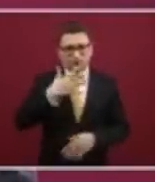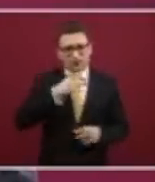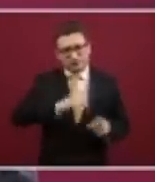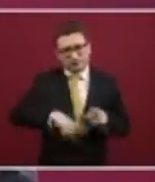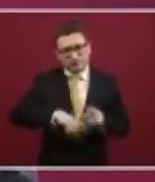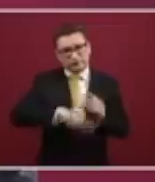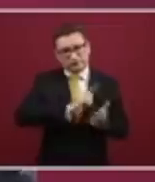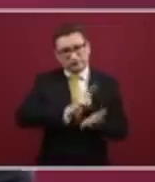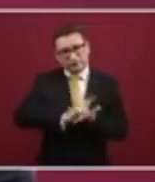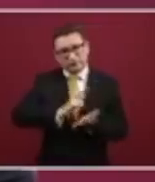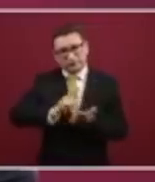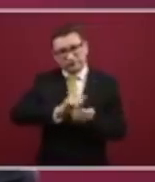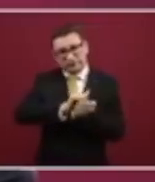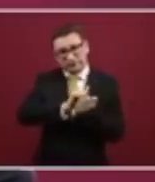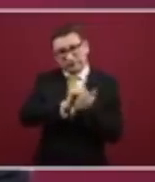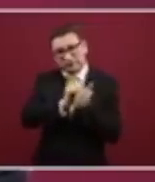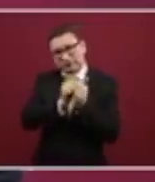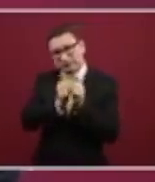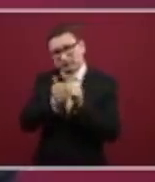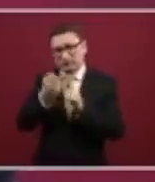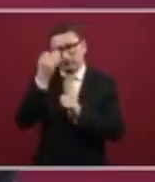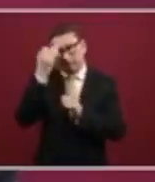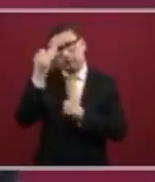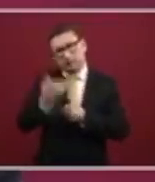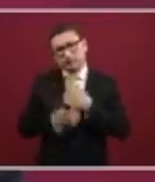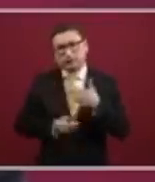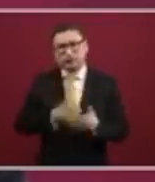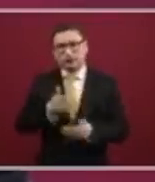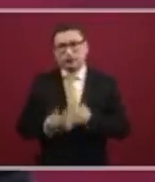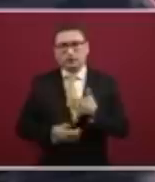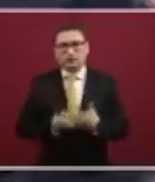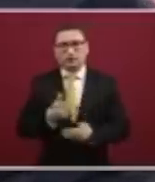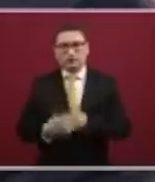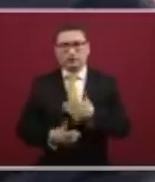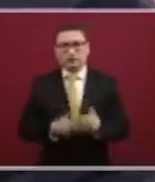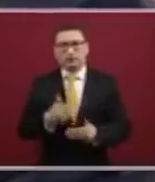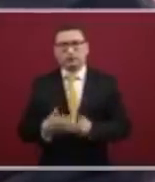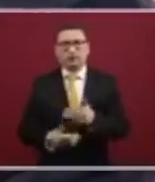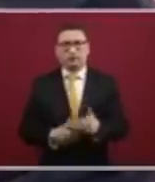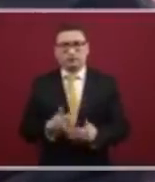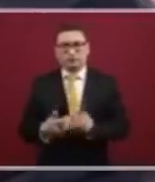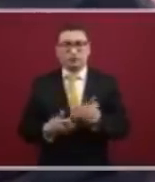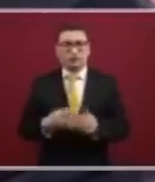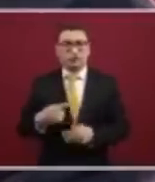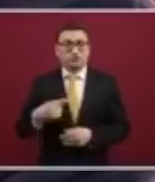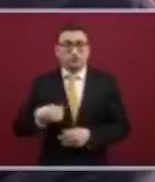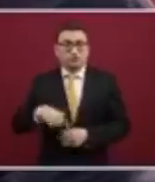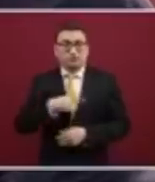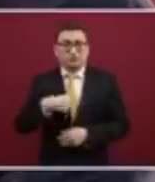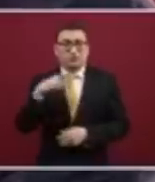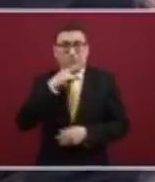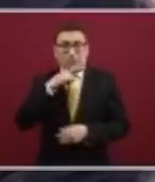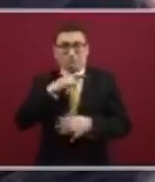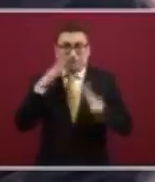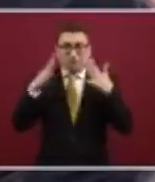la transformación, lleva algún tiempo. Vamos hasta demasiado a